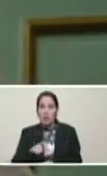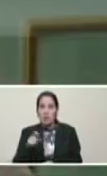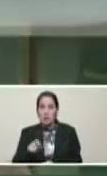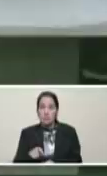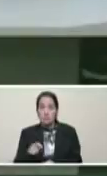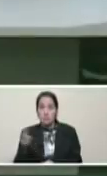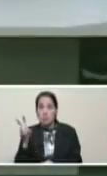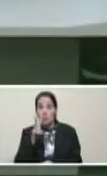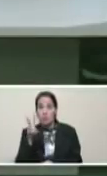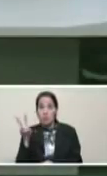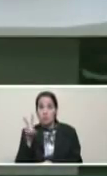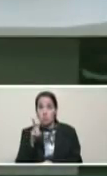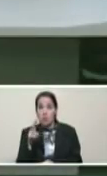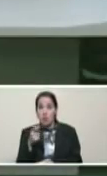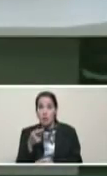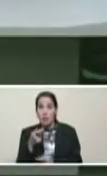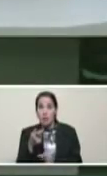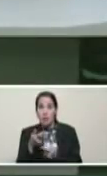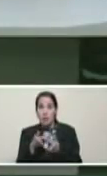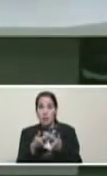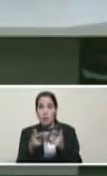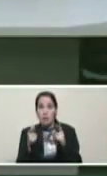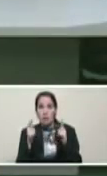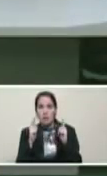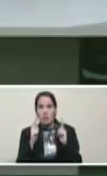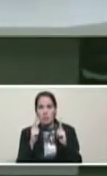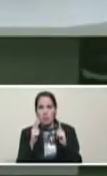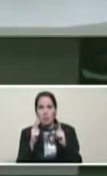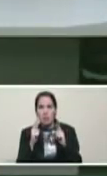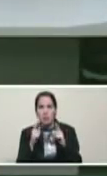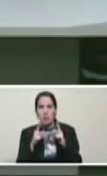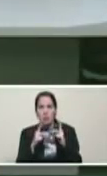libre productiva